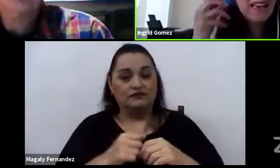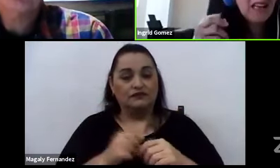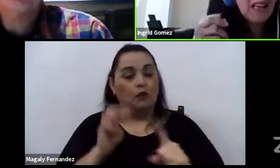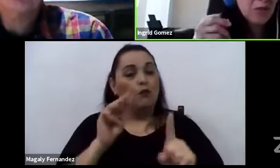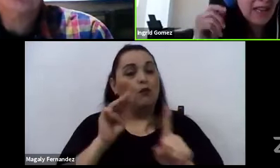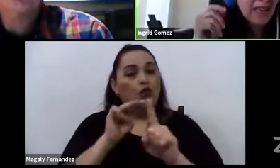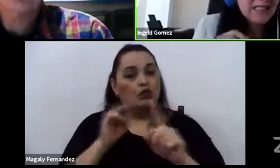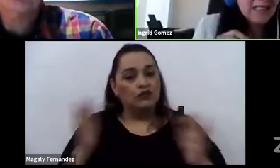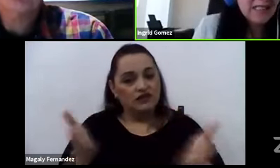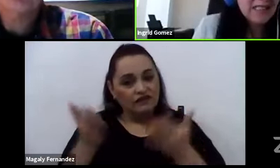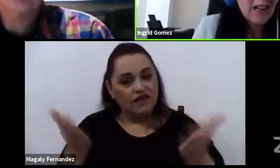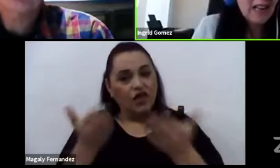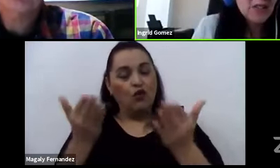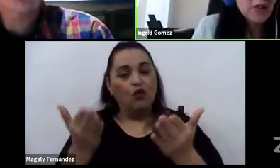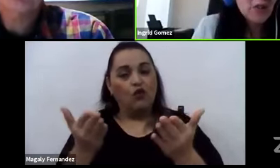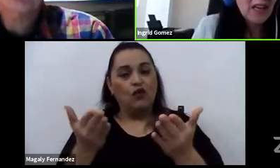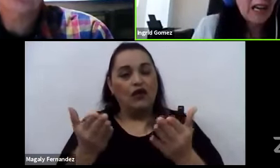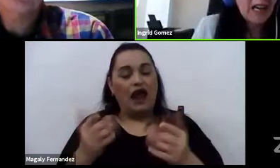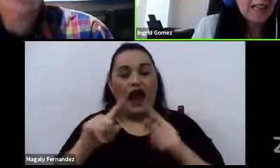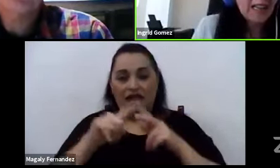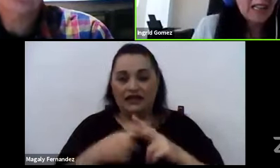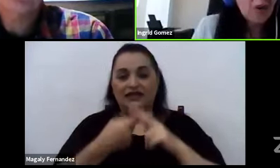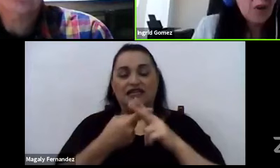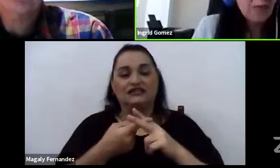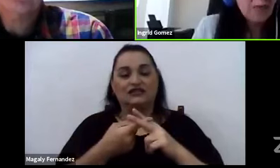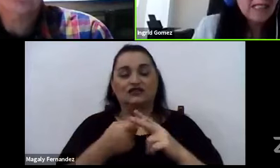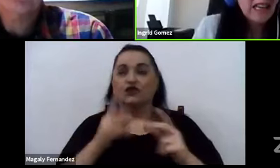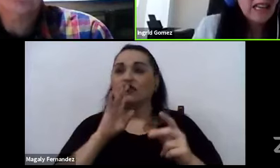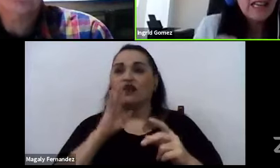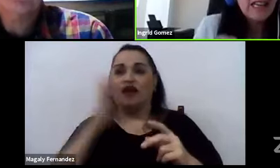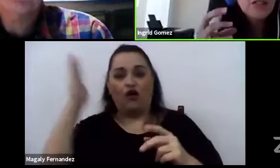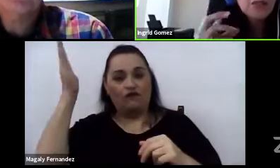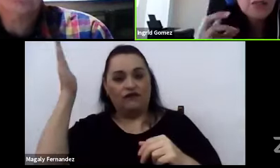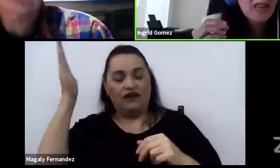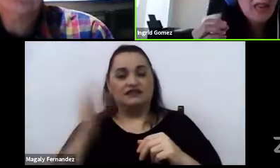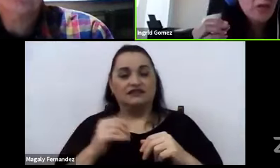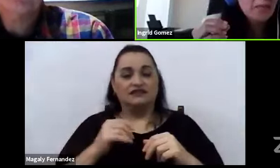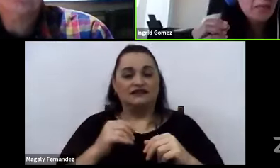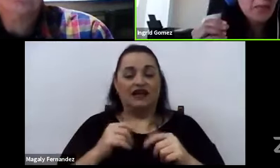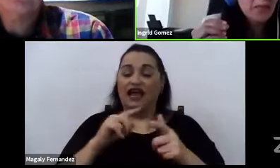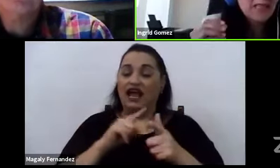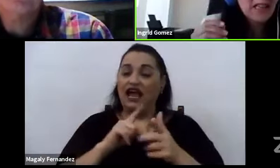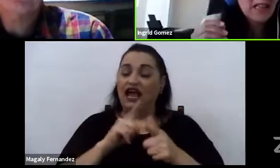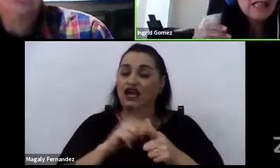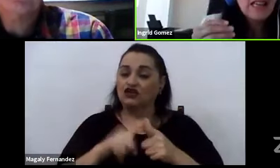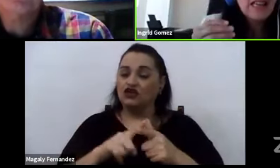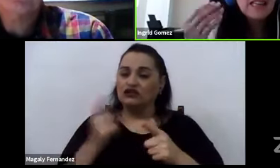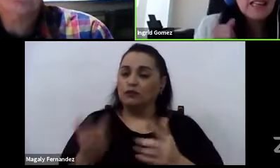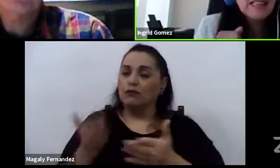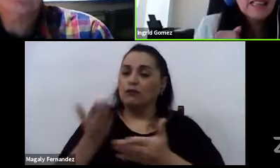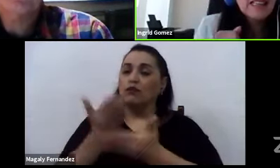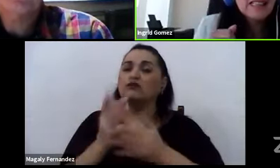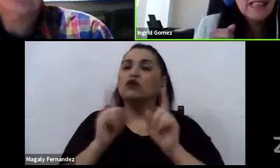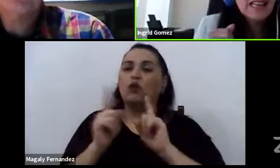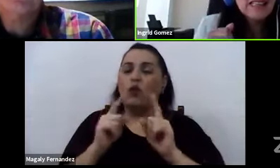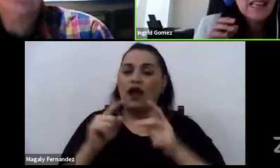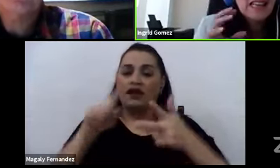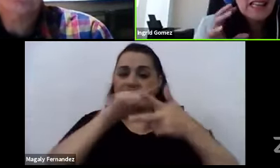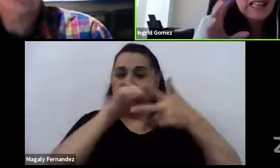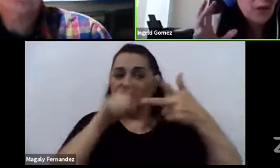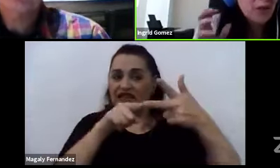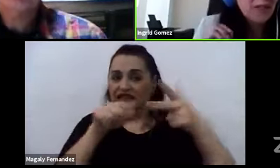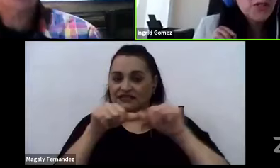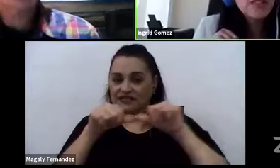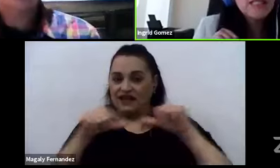motivadora, generadora, incisiva al inicio de la conferencia. Entonces, para ello, la propuesta es tres